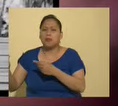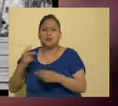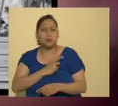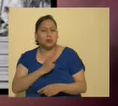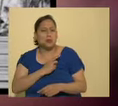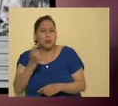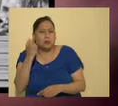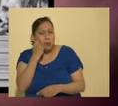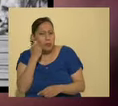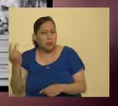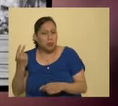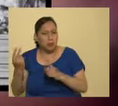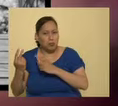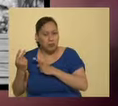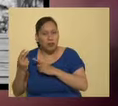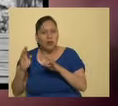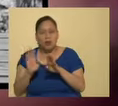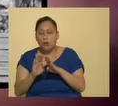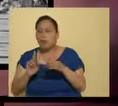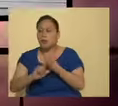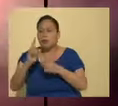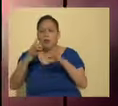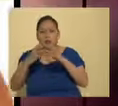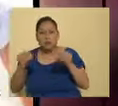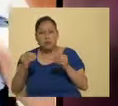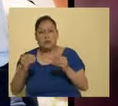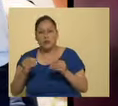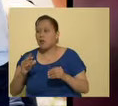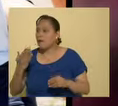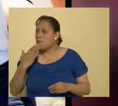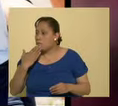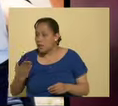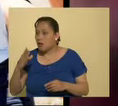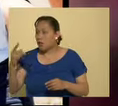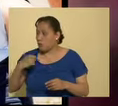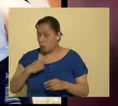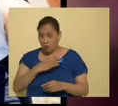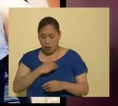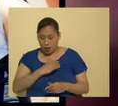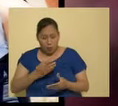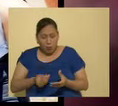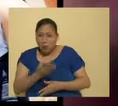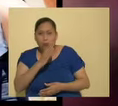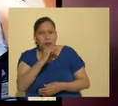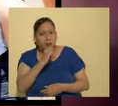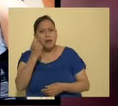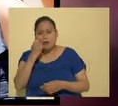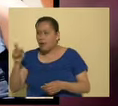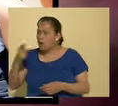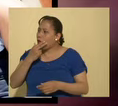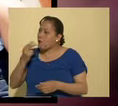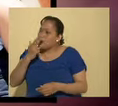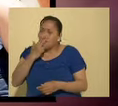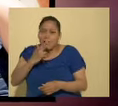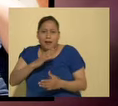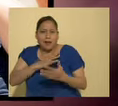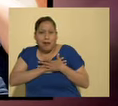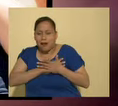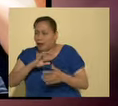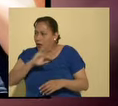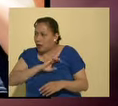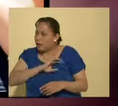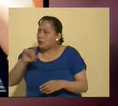nueva manera, encontrando una solución para decir, bien, no pude dar vida, pero sí tengo al hombre y a la mujer que yo elegí